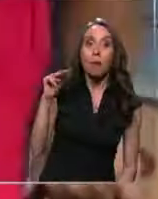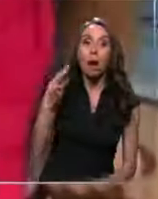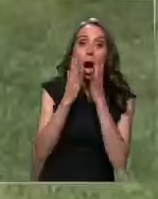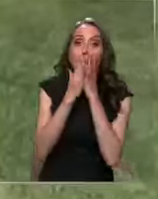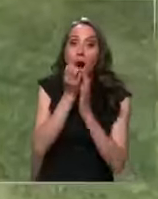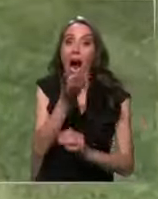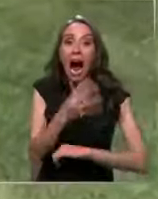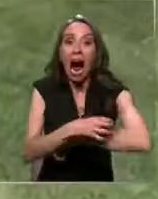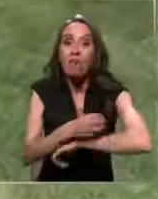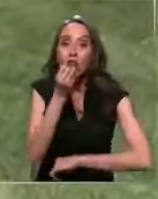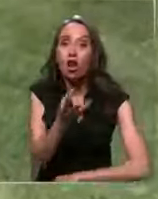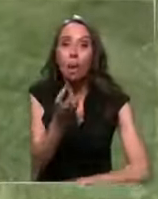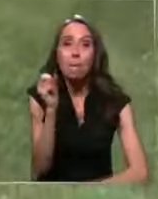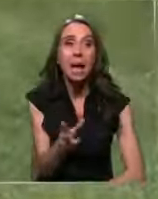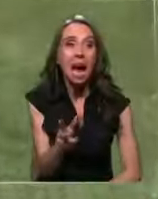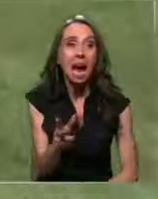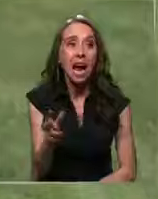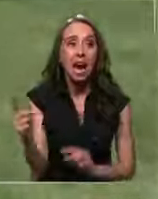Shit.